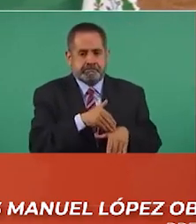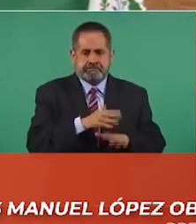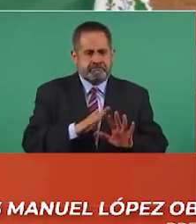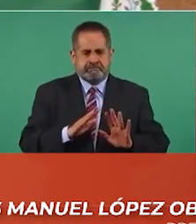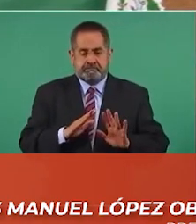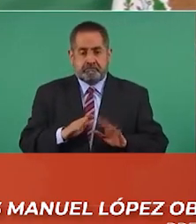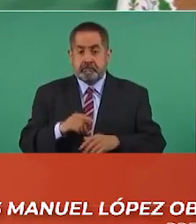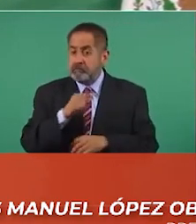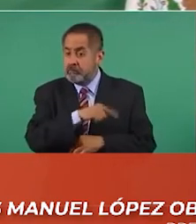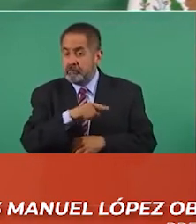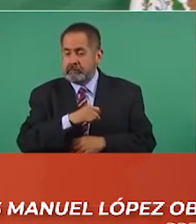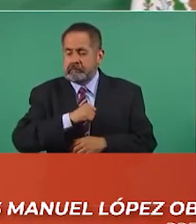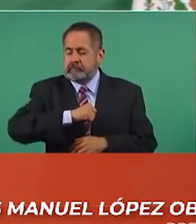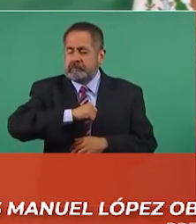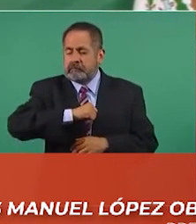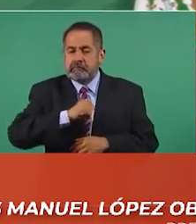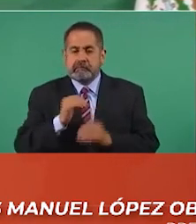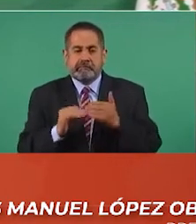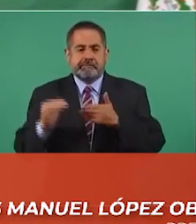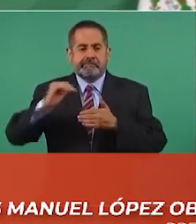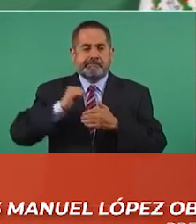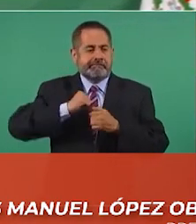muchas influencias,